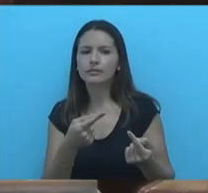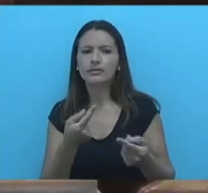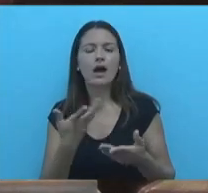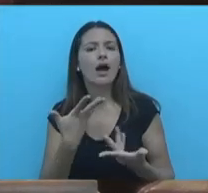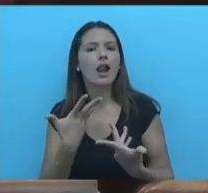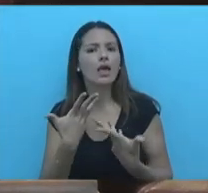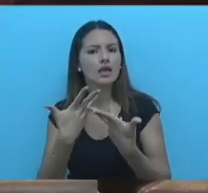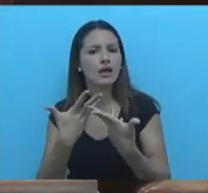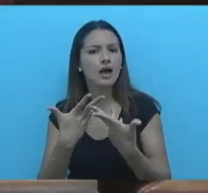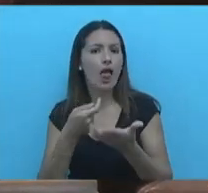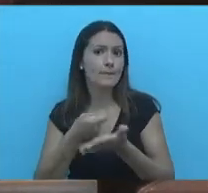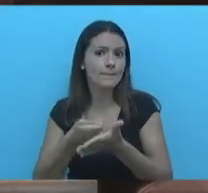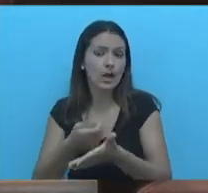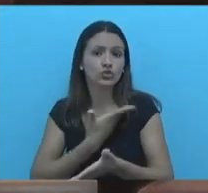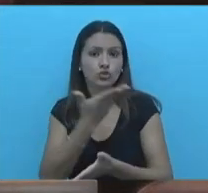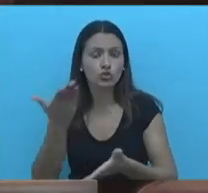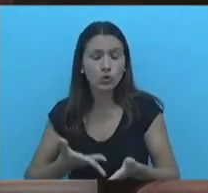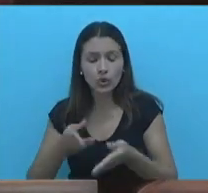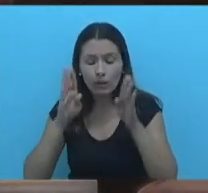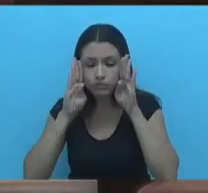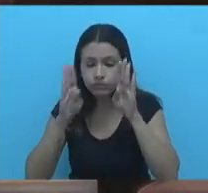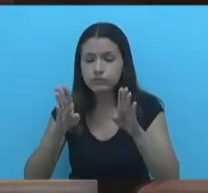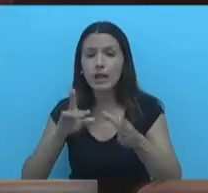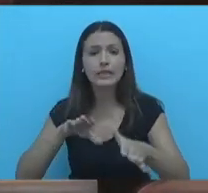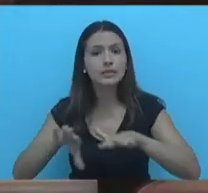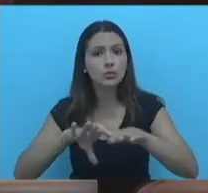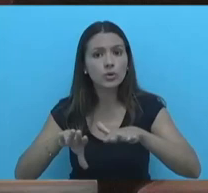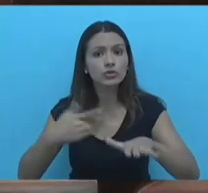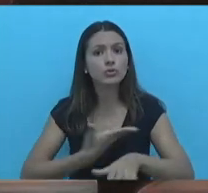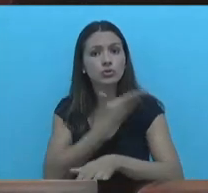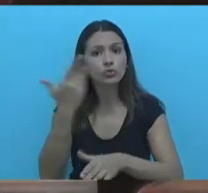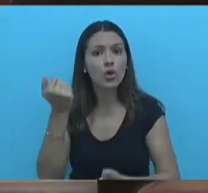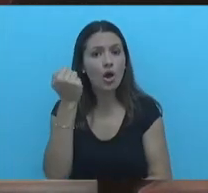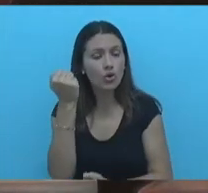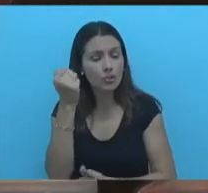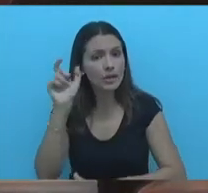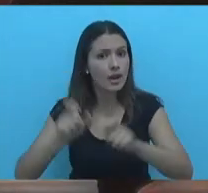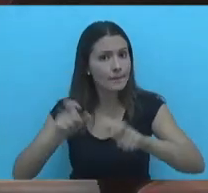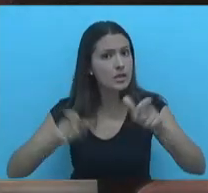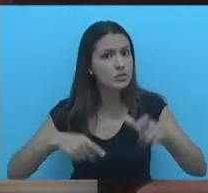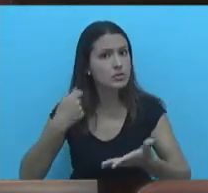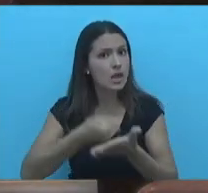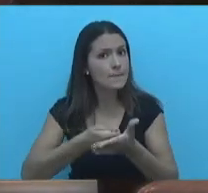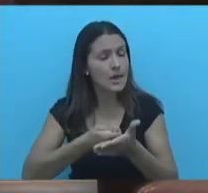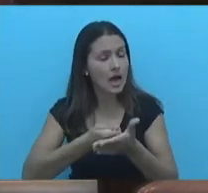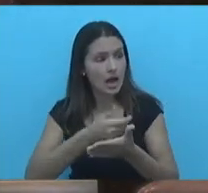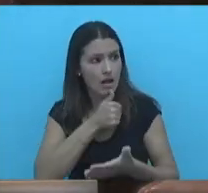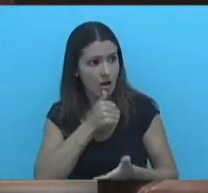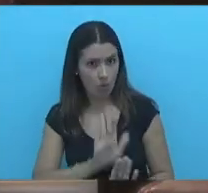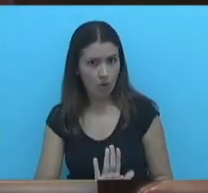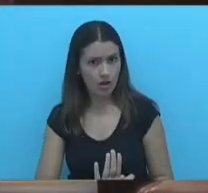social que atienda la condición socioeconómica de los usuarios servidos por Aguas Santafesinas. ¿Sabe usted,